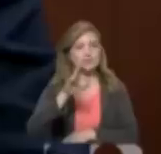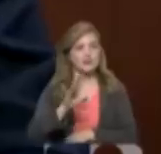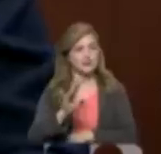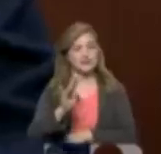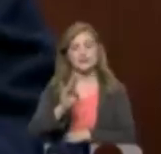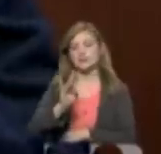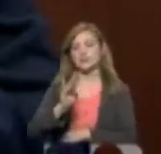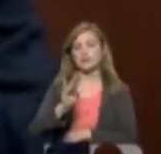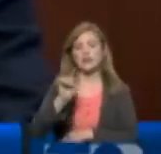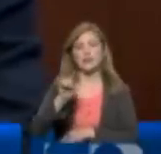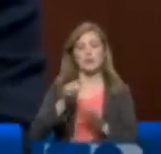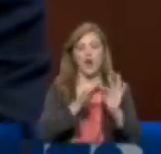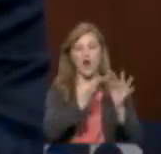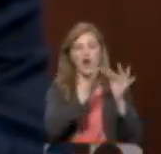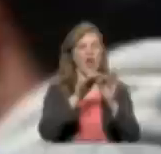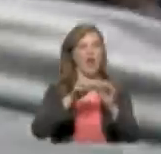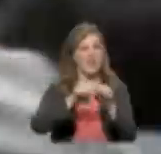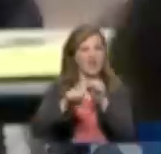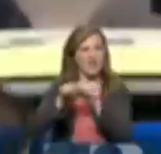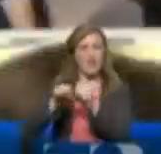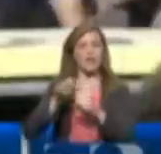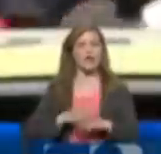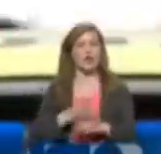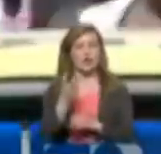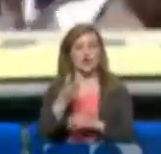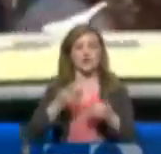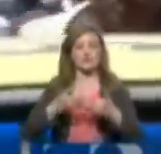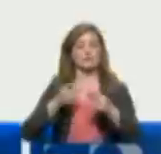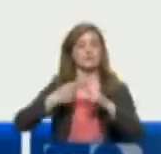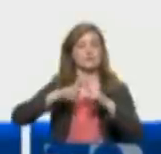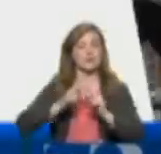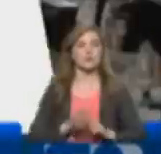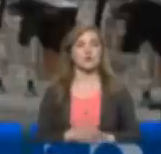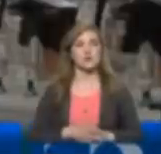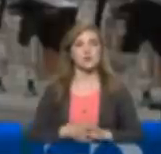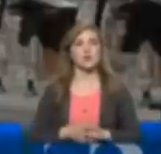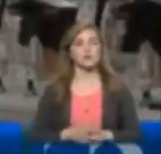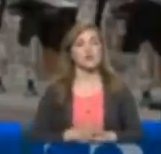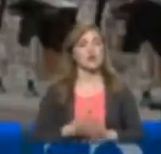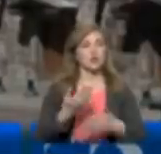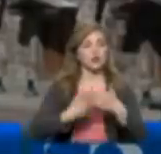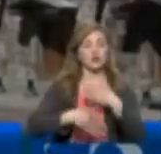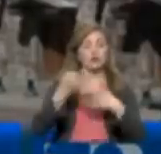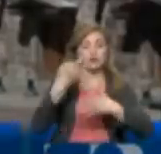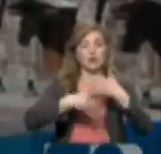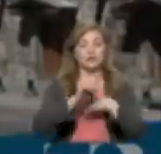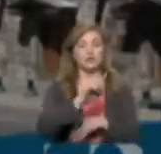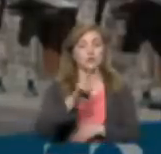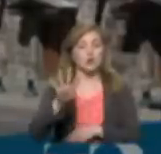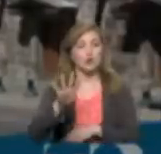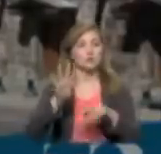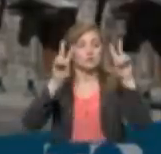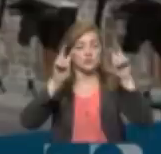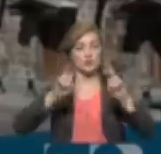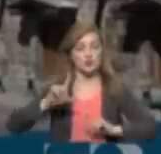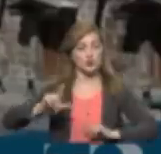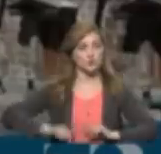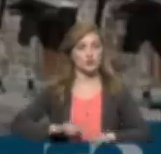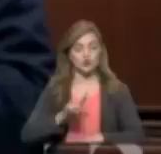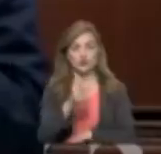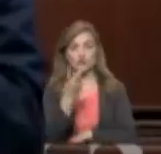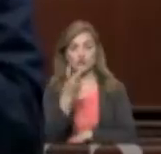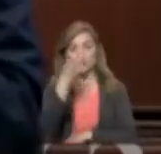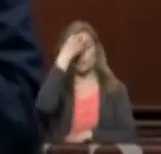asegura además que la prioridad del gobierno son los sectores sociales hay 122 obras del sector salud y 112 del sector